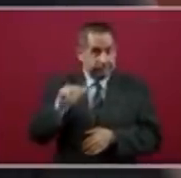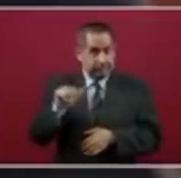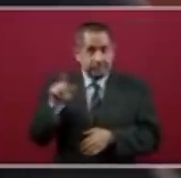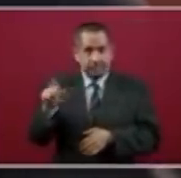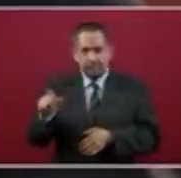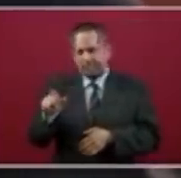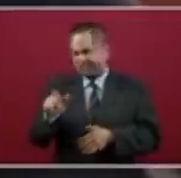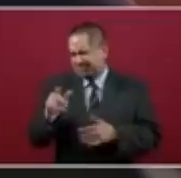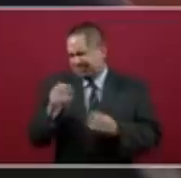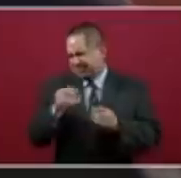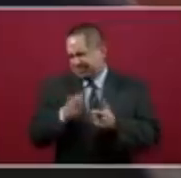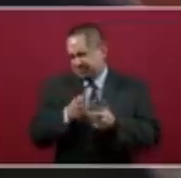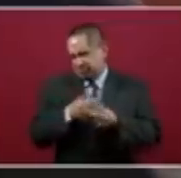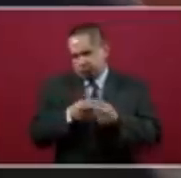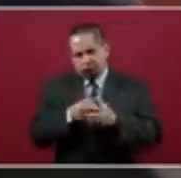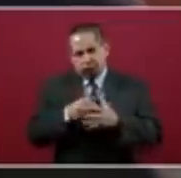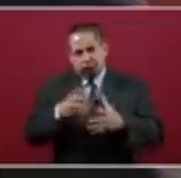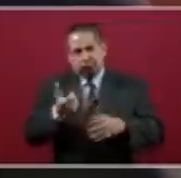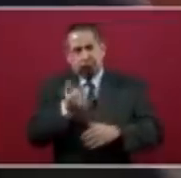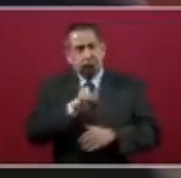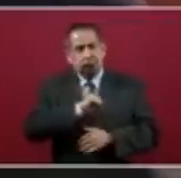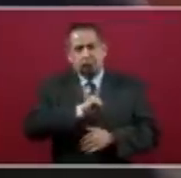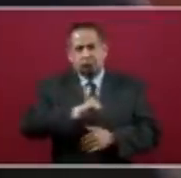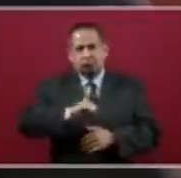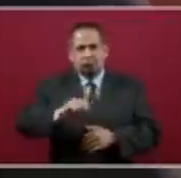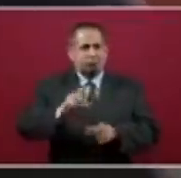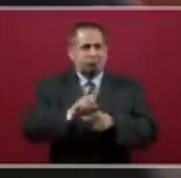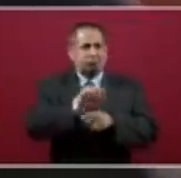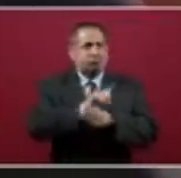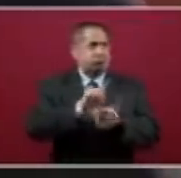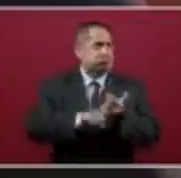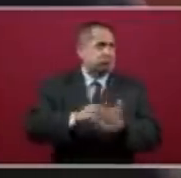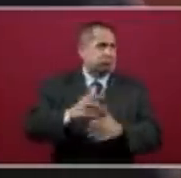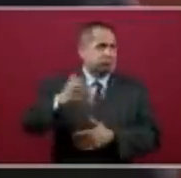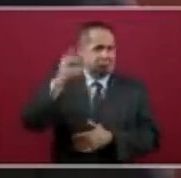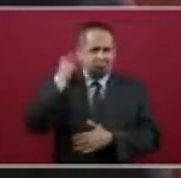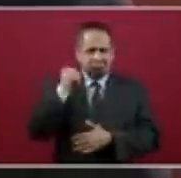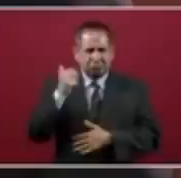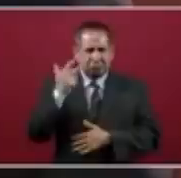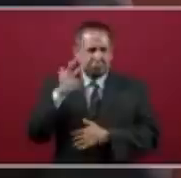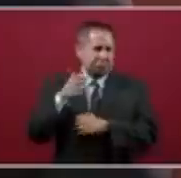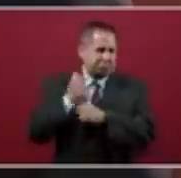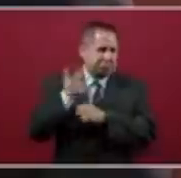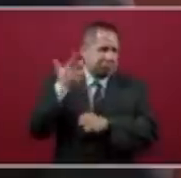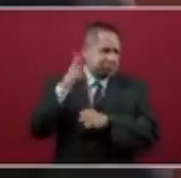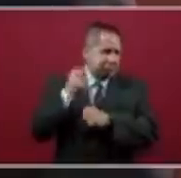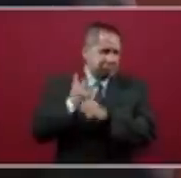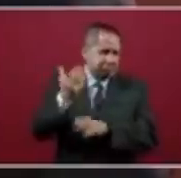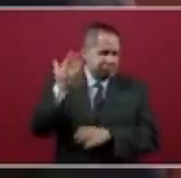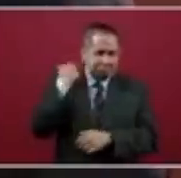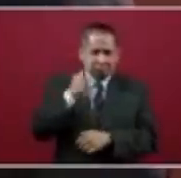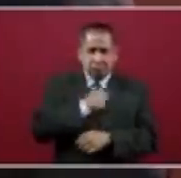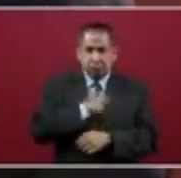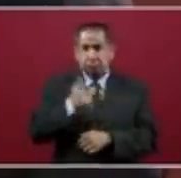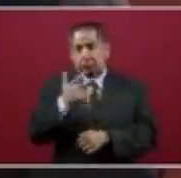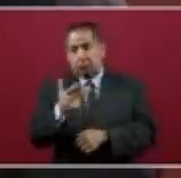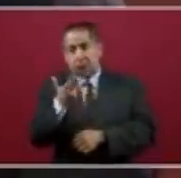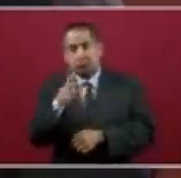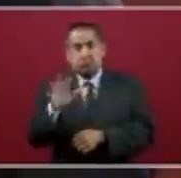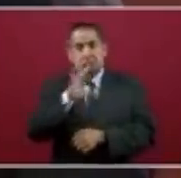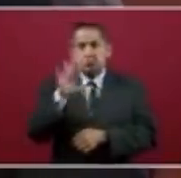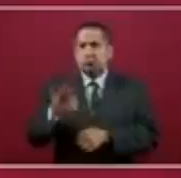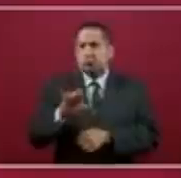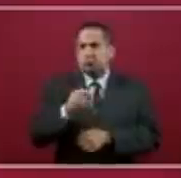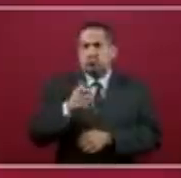que tienen crecimiento económico desde hace décadas del 8, del 10,